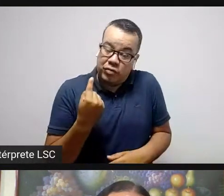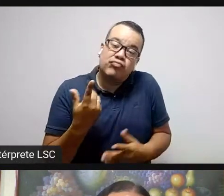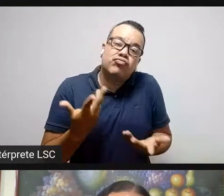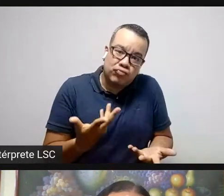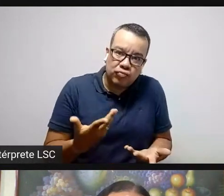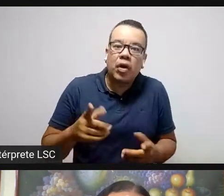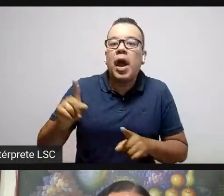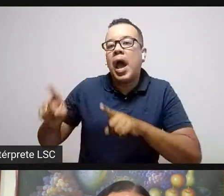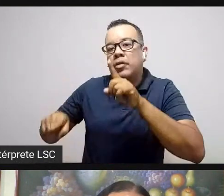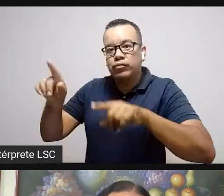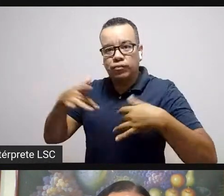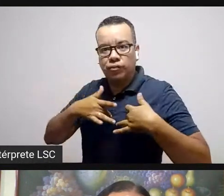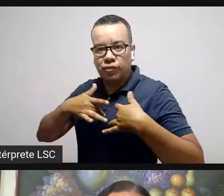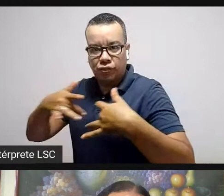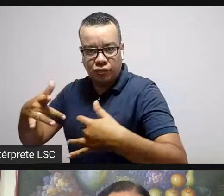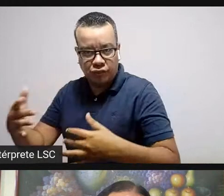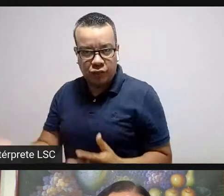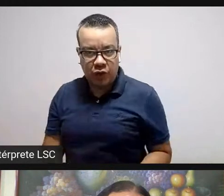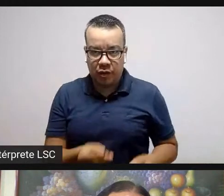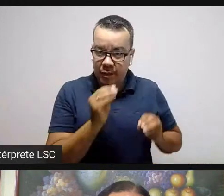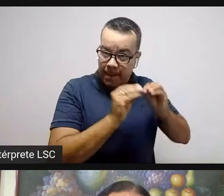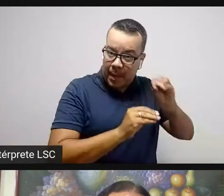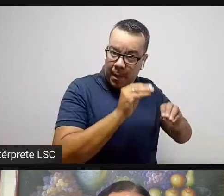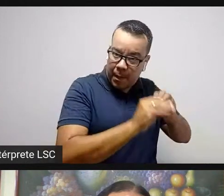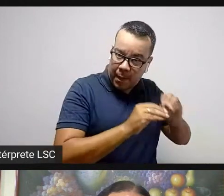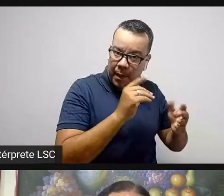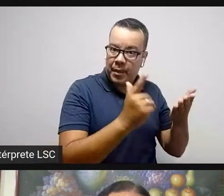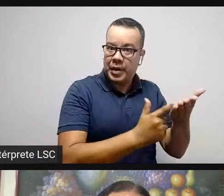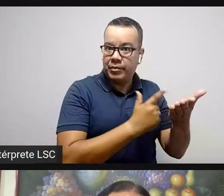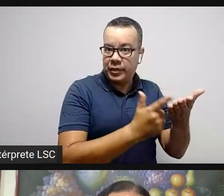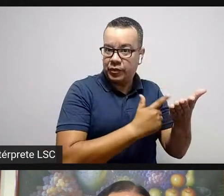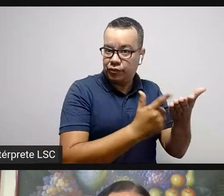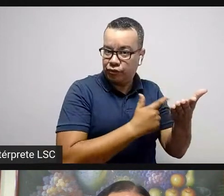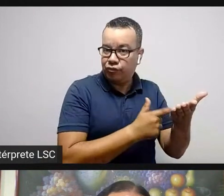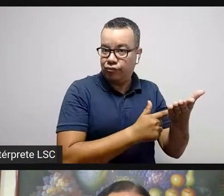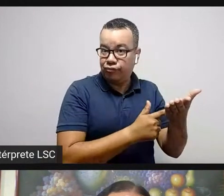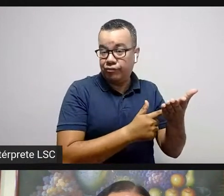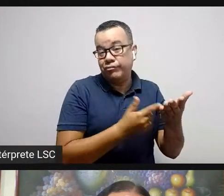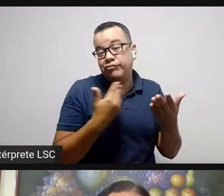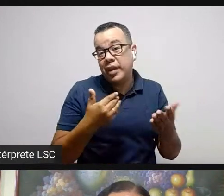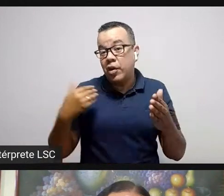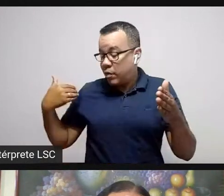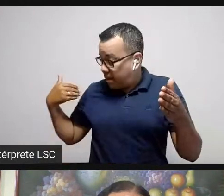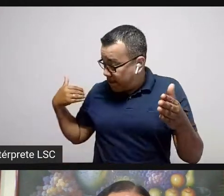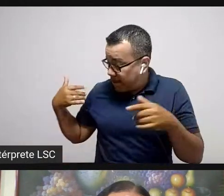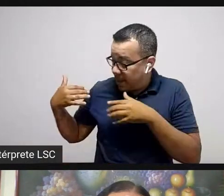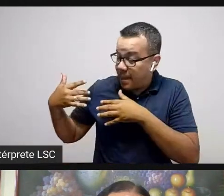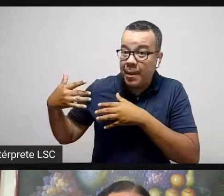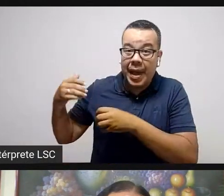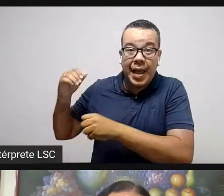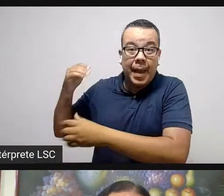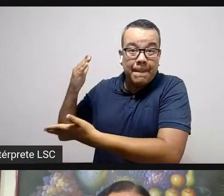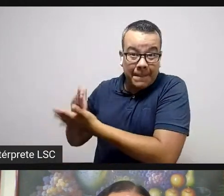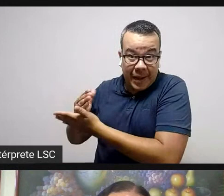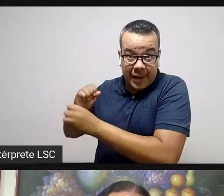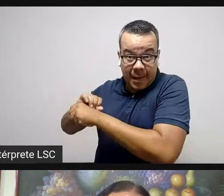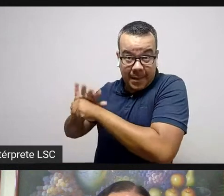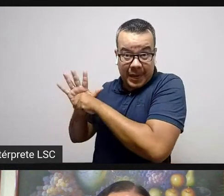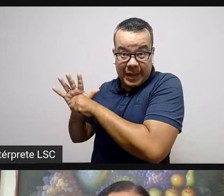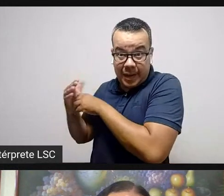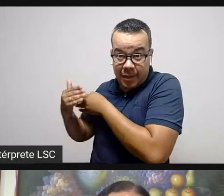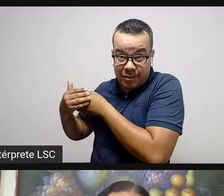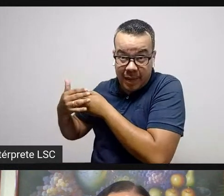y de alguna manera en este tiempo de pandemia se hizo un trabajo con un artista, digamos,